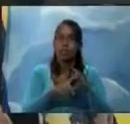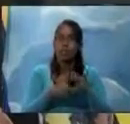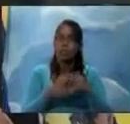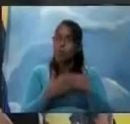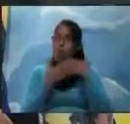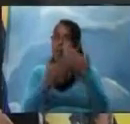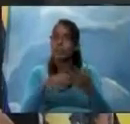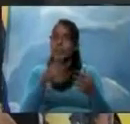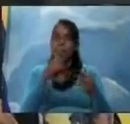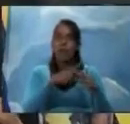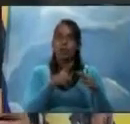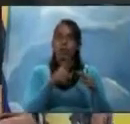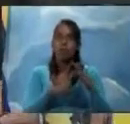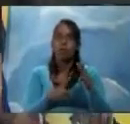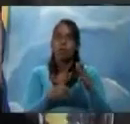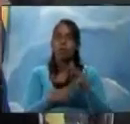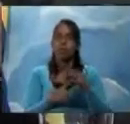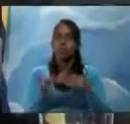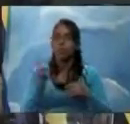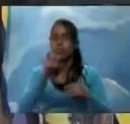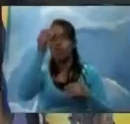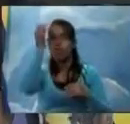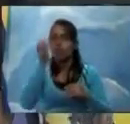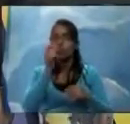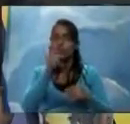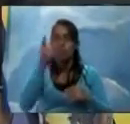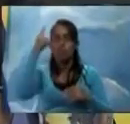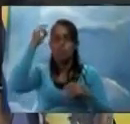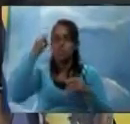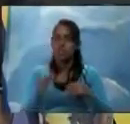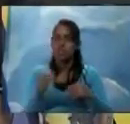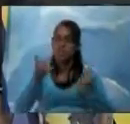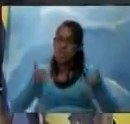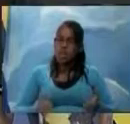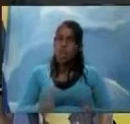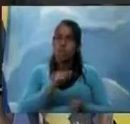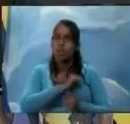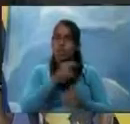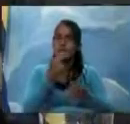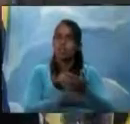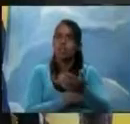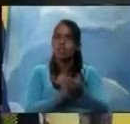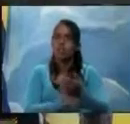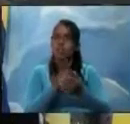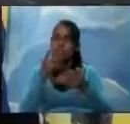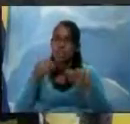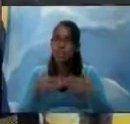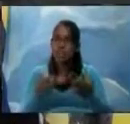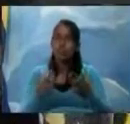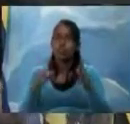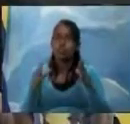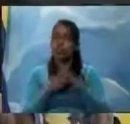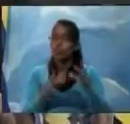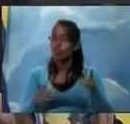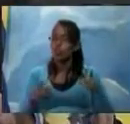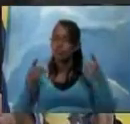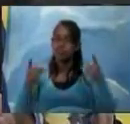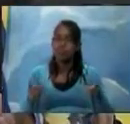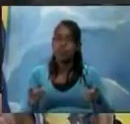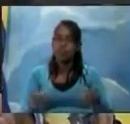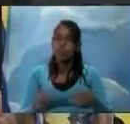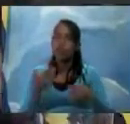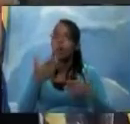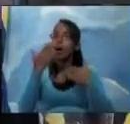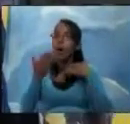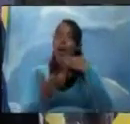a entregar cuentas. Vamos a dar cuenta. No crea usted que por ser hijo del hermano Puertas no va a entregar cuentas. Todos, todos vamos